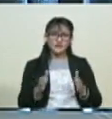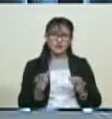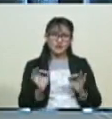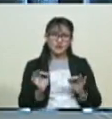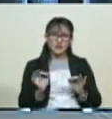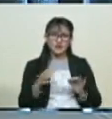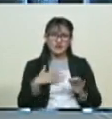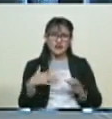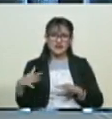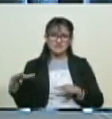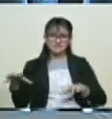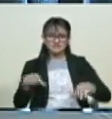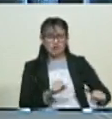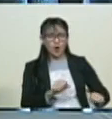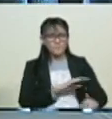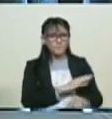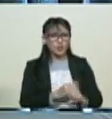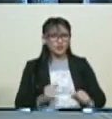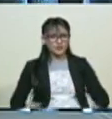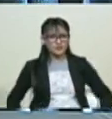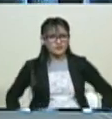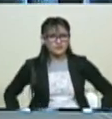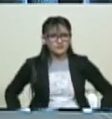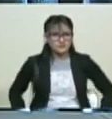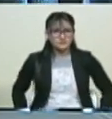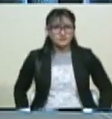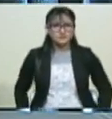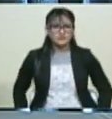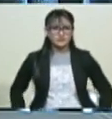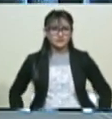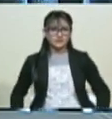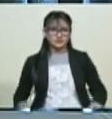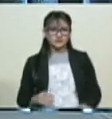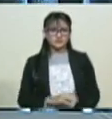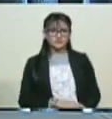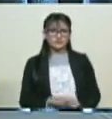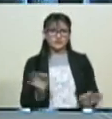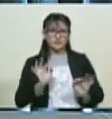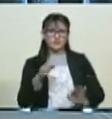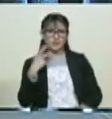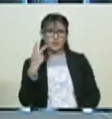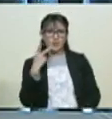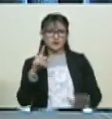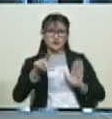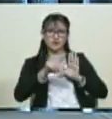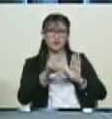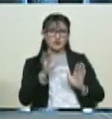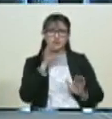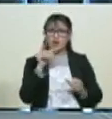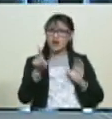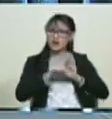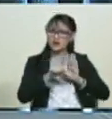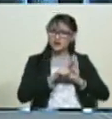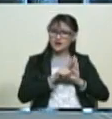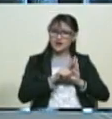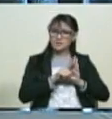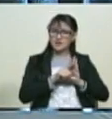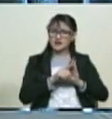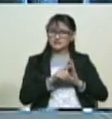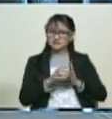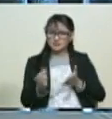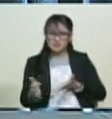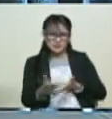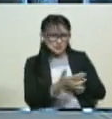al poder utilizando los mecanismos políticos y legales de la democracia para acumular fuerza y